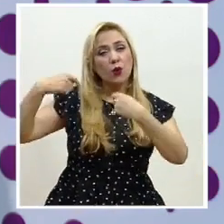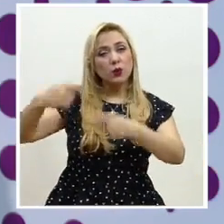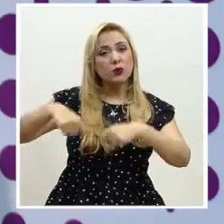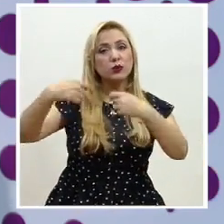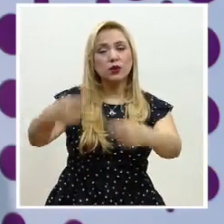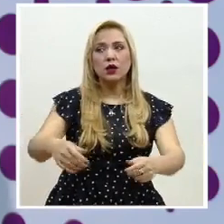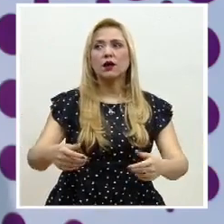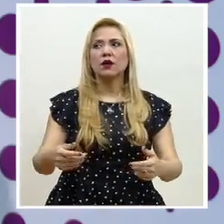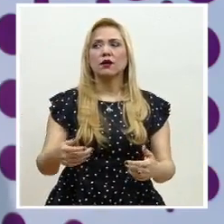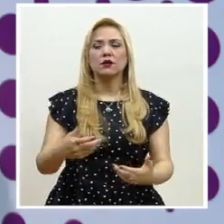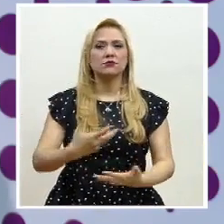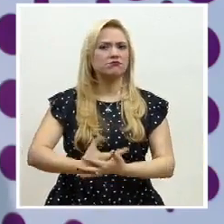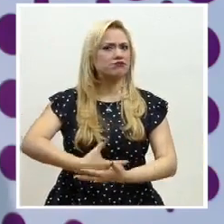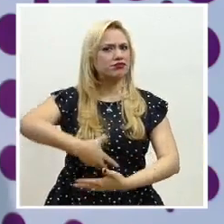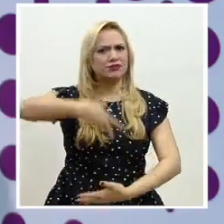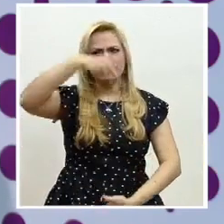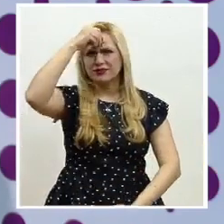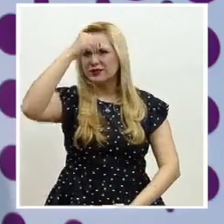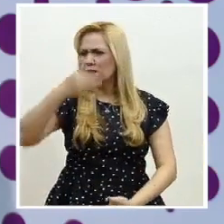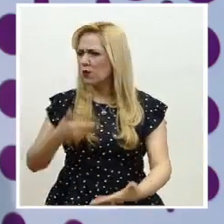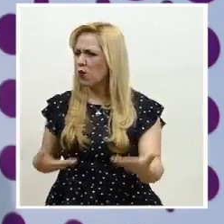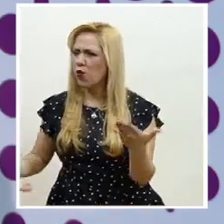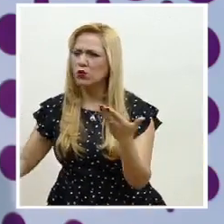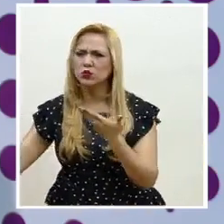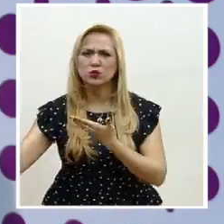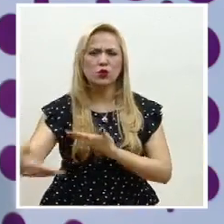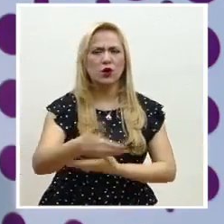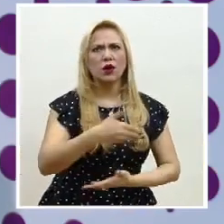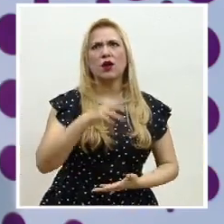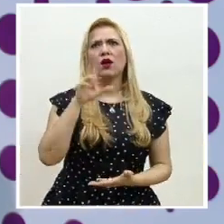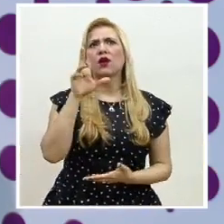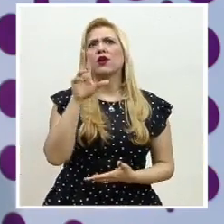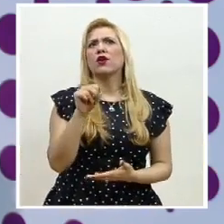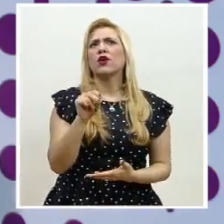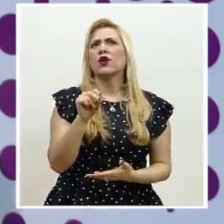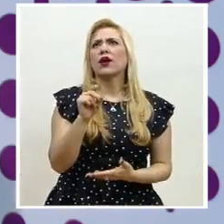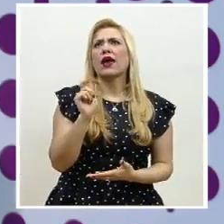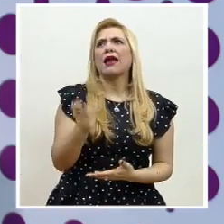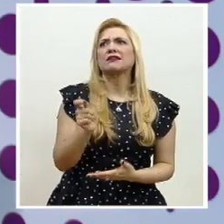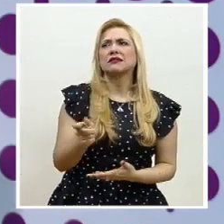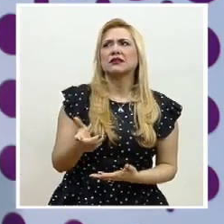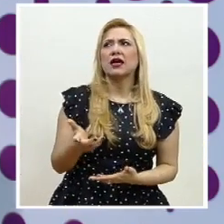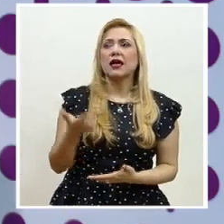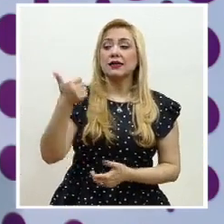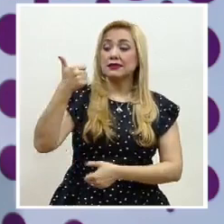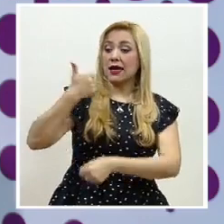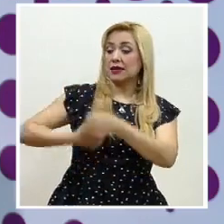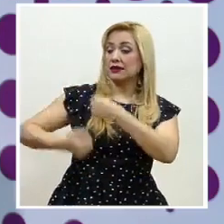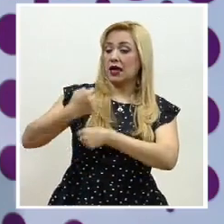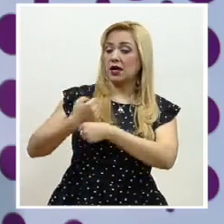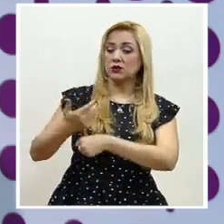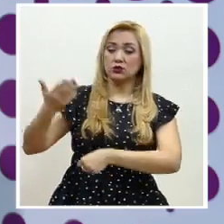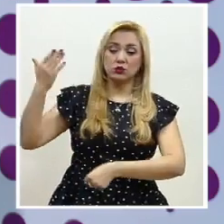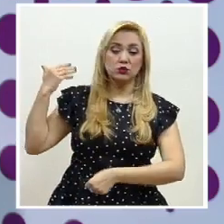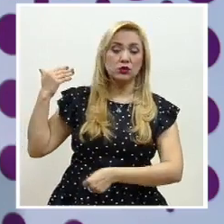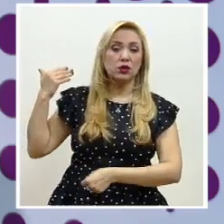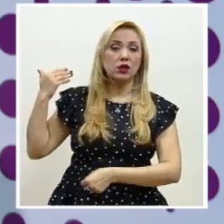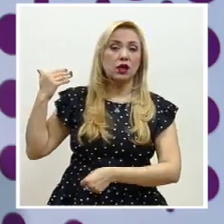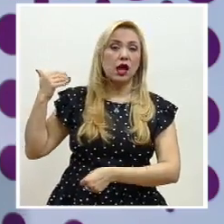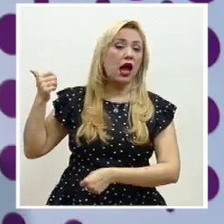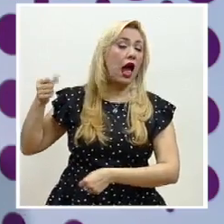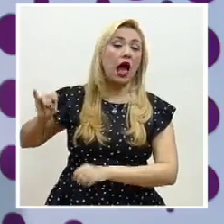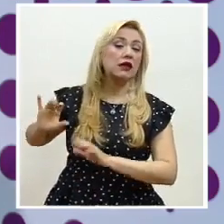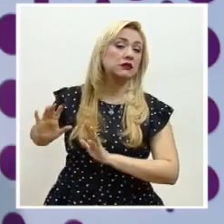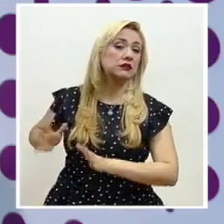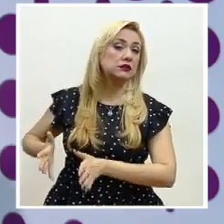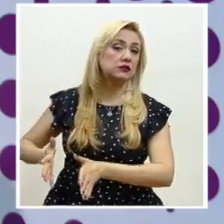ejercicio de retroalimentación mutuo, porque no significa también que los secretarios de hace 10 años necesariamente tengan que conservar esa forma de trabajo para